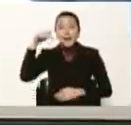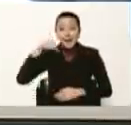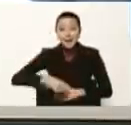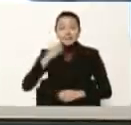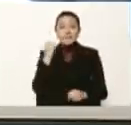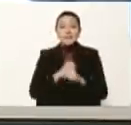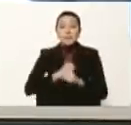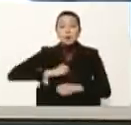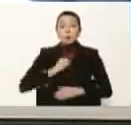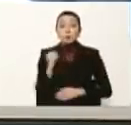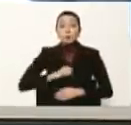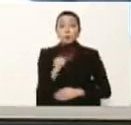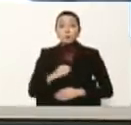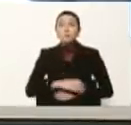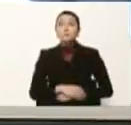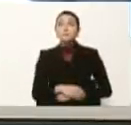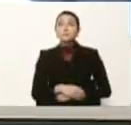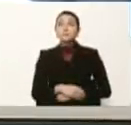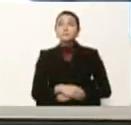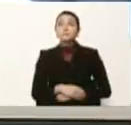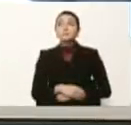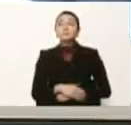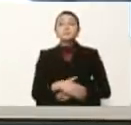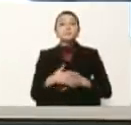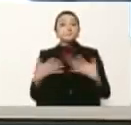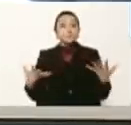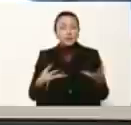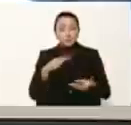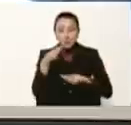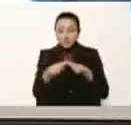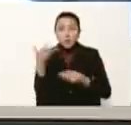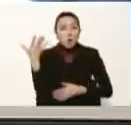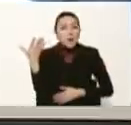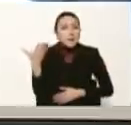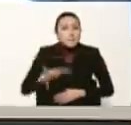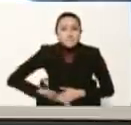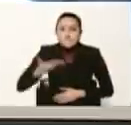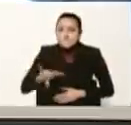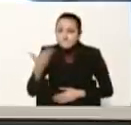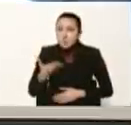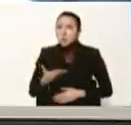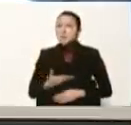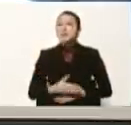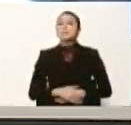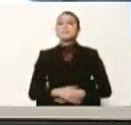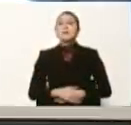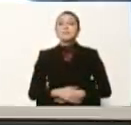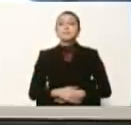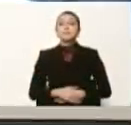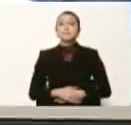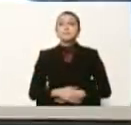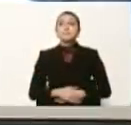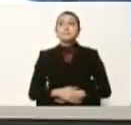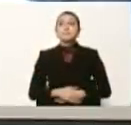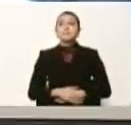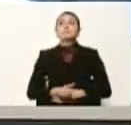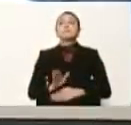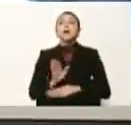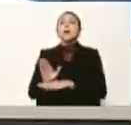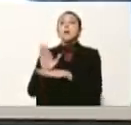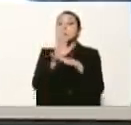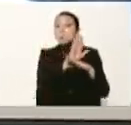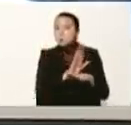Indio Guaycaipuro, que ha sido de mucha importancia, de mucha relevancia para preservar